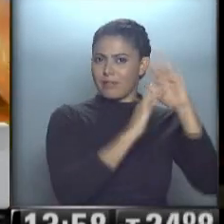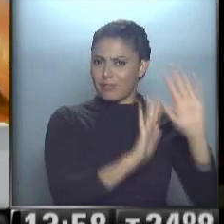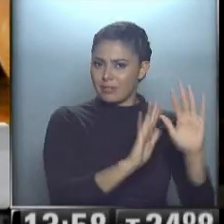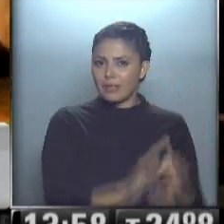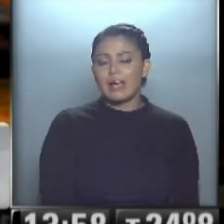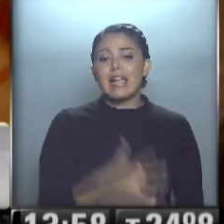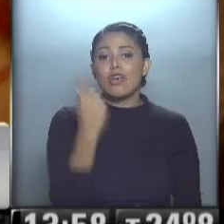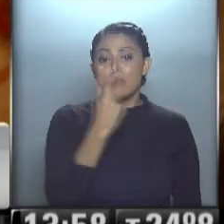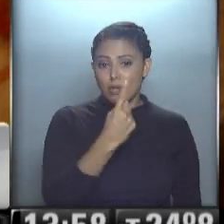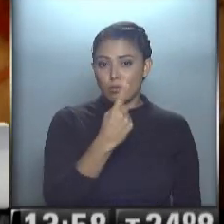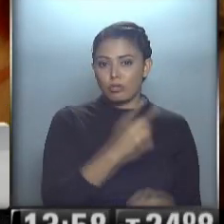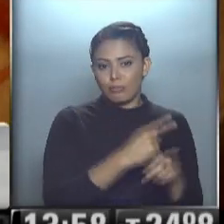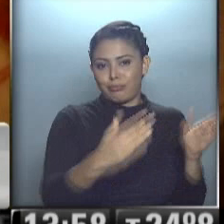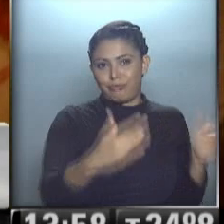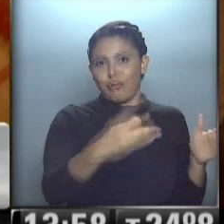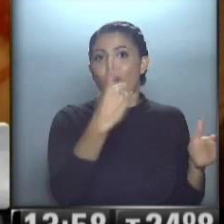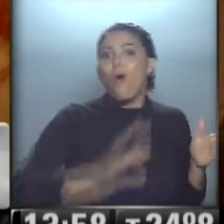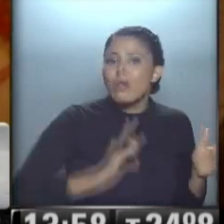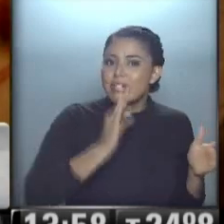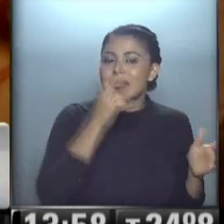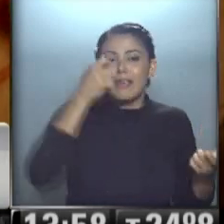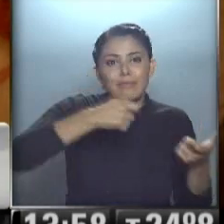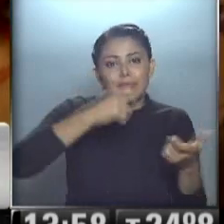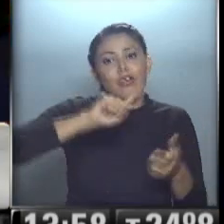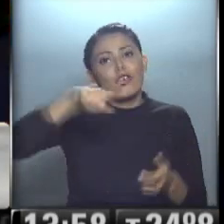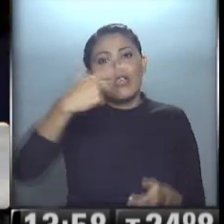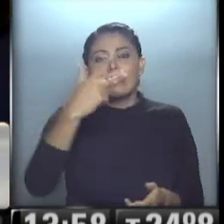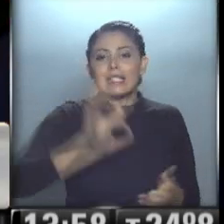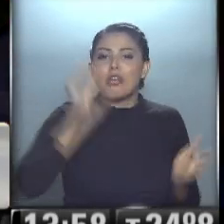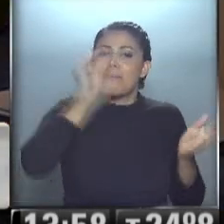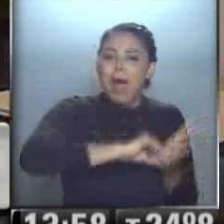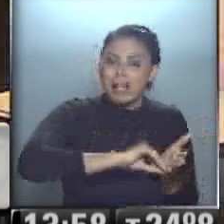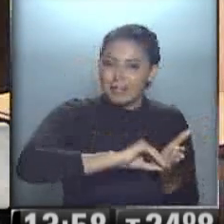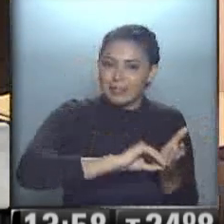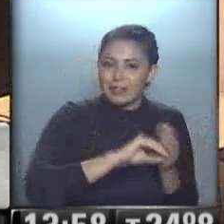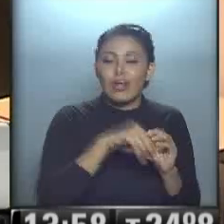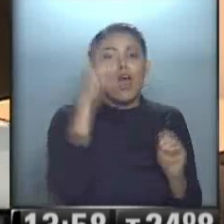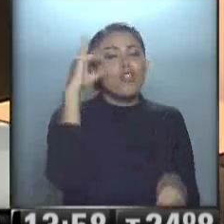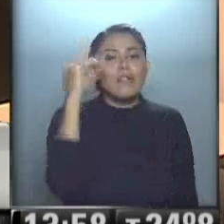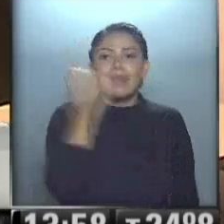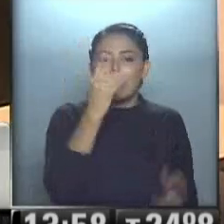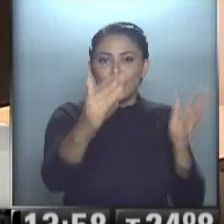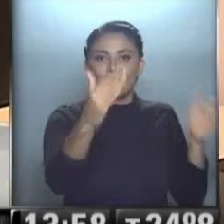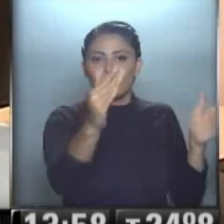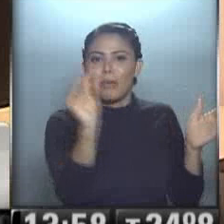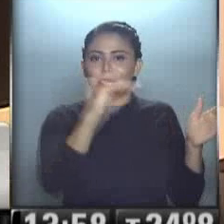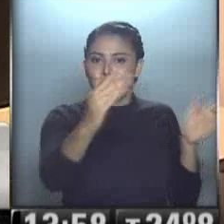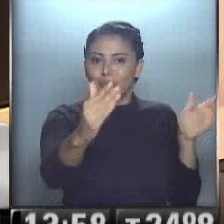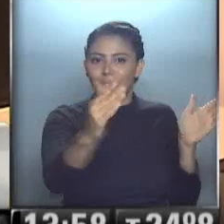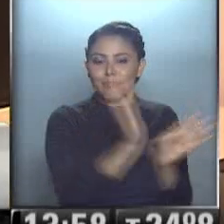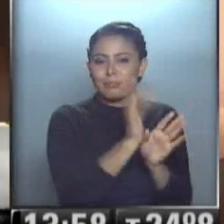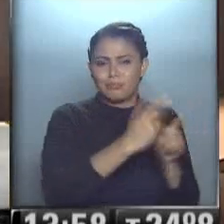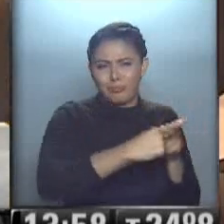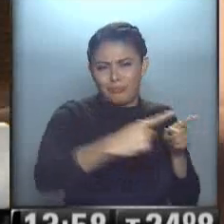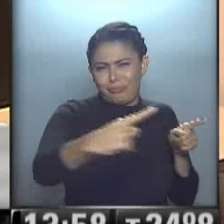primeros 5 minutos nos llevaron un año, y después el resto nos llevaron 3, los 90 minutos siguientes.